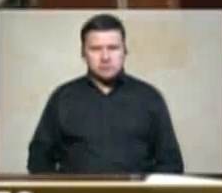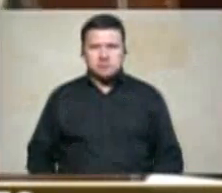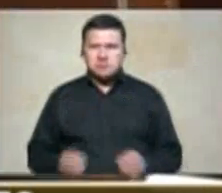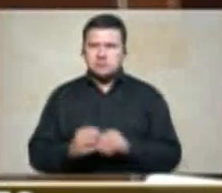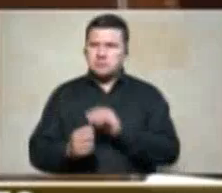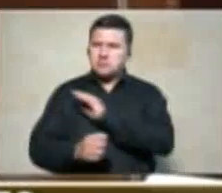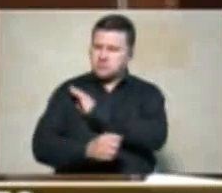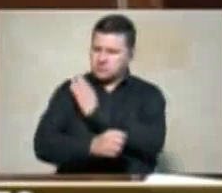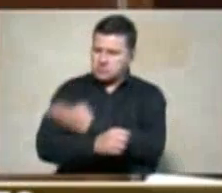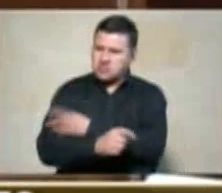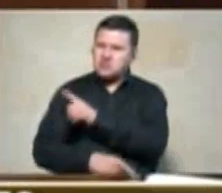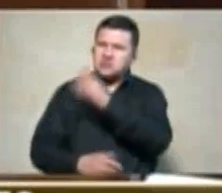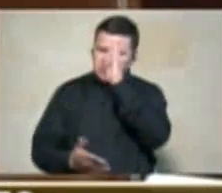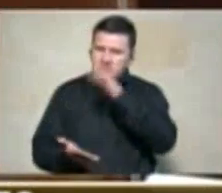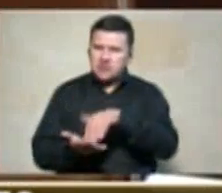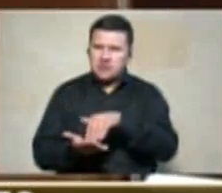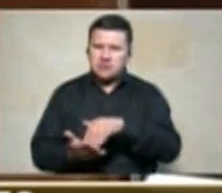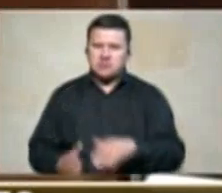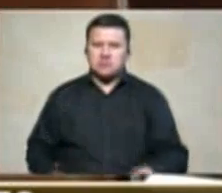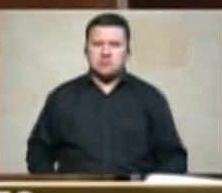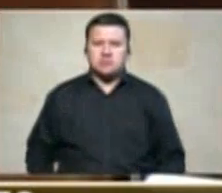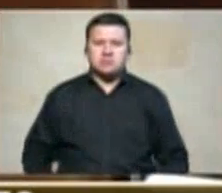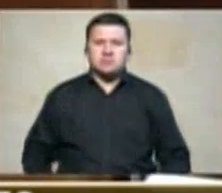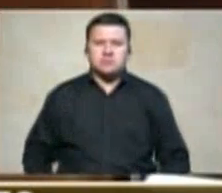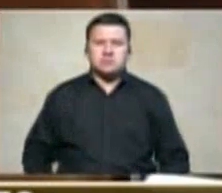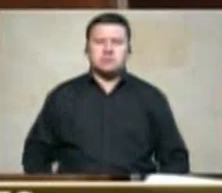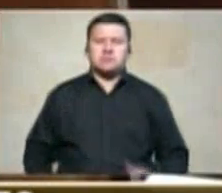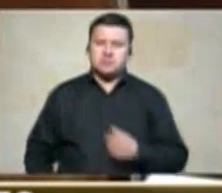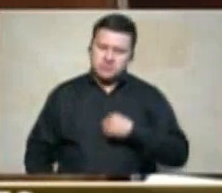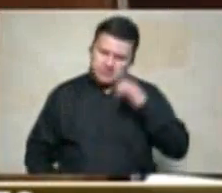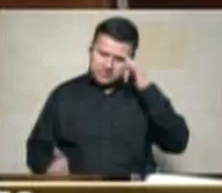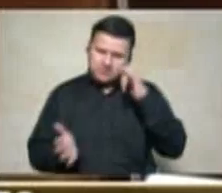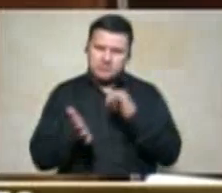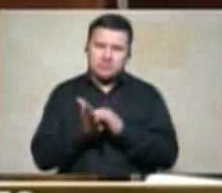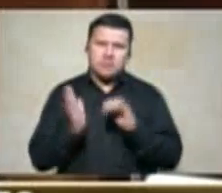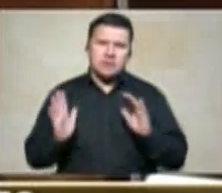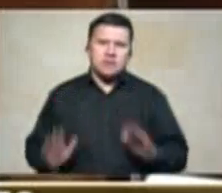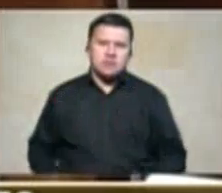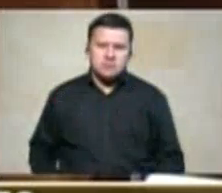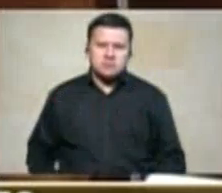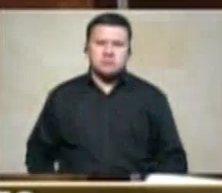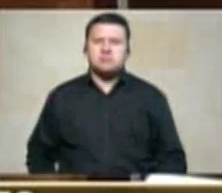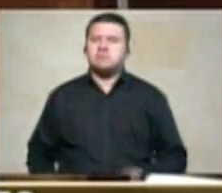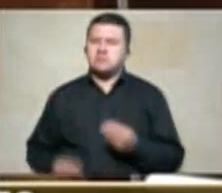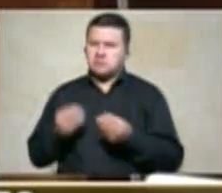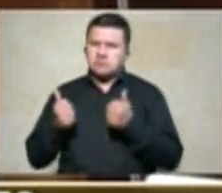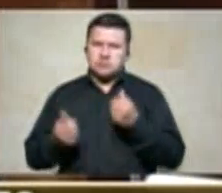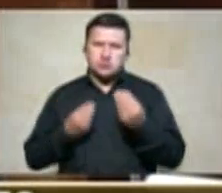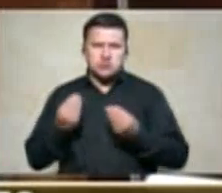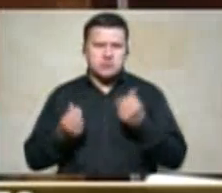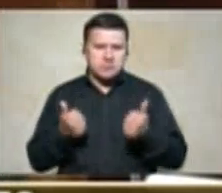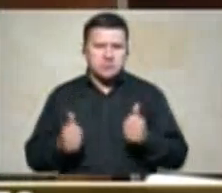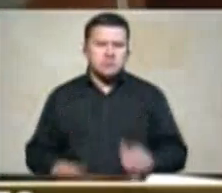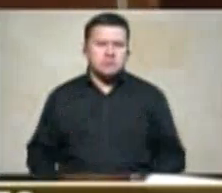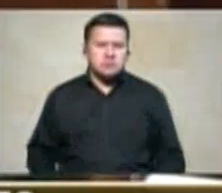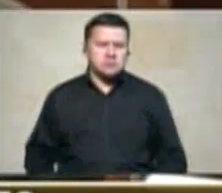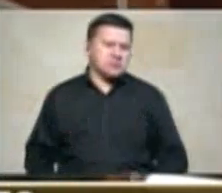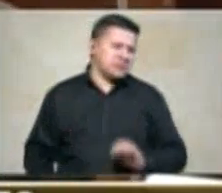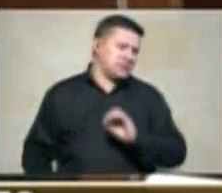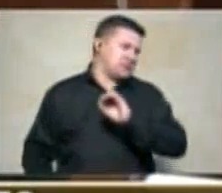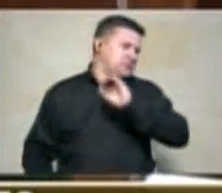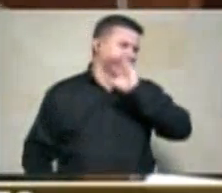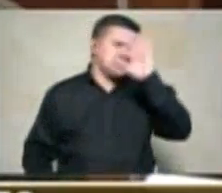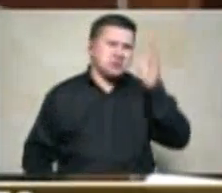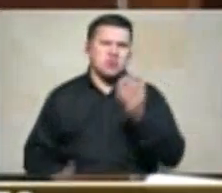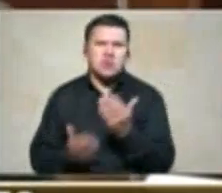Yo creo que estamos haciendo las cosas bien, que por supuesto hay muchas cosas que se deben mejorar, pero que